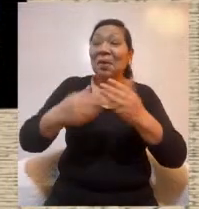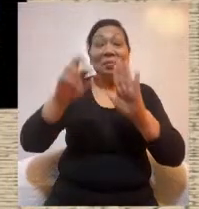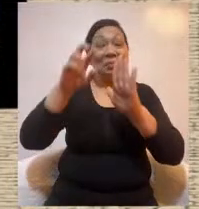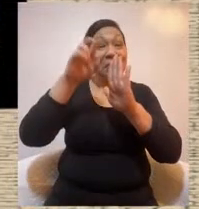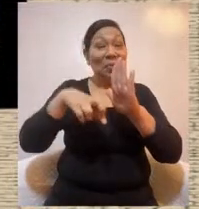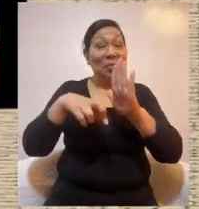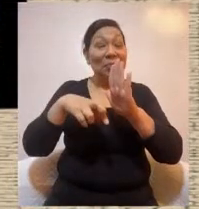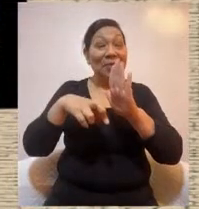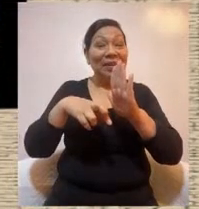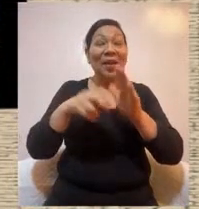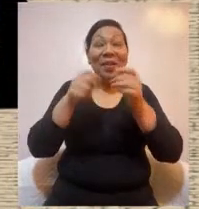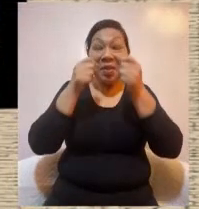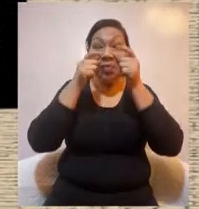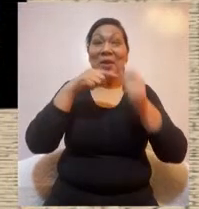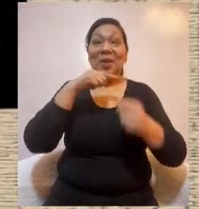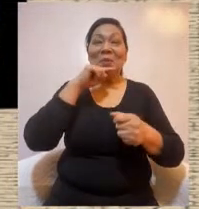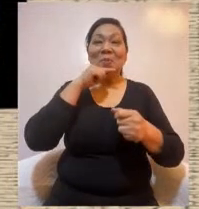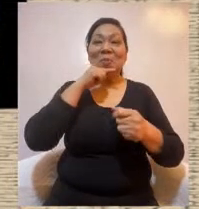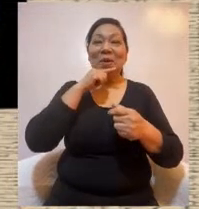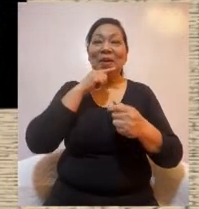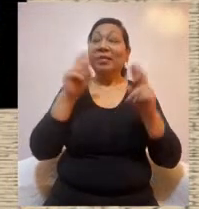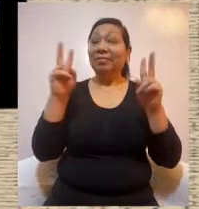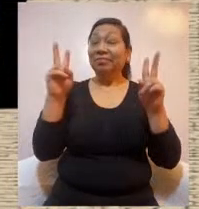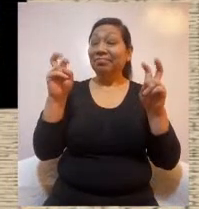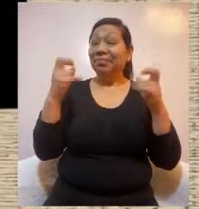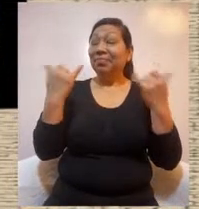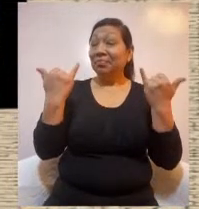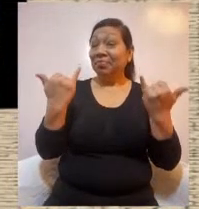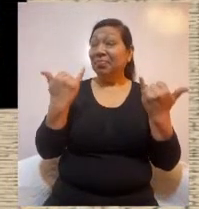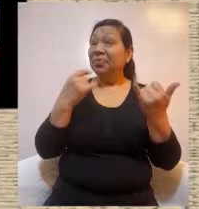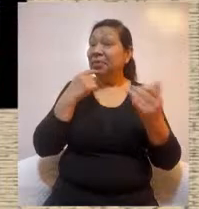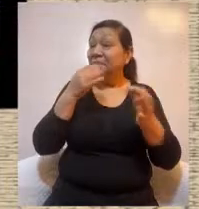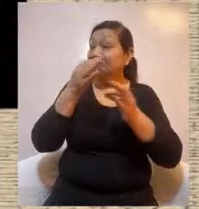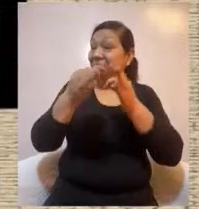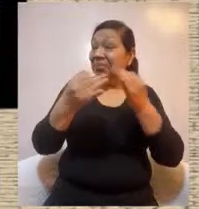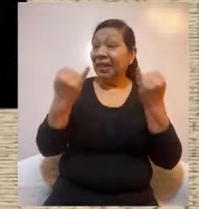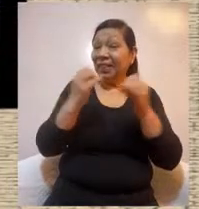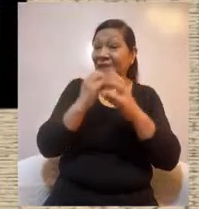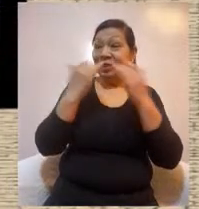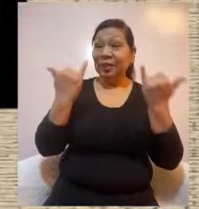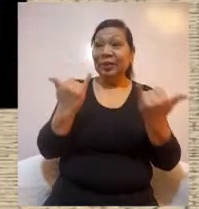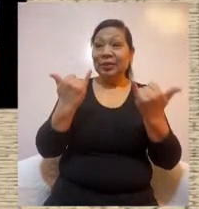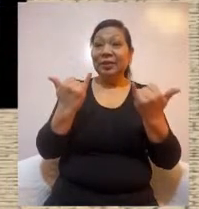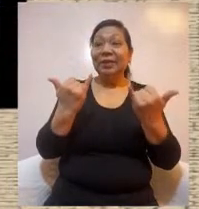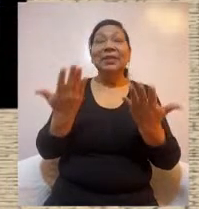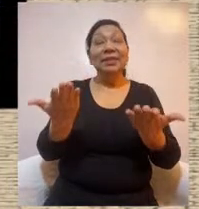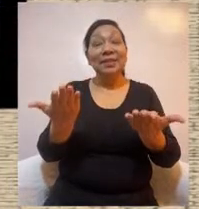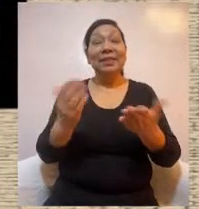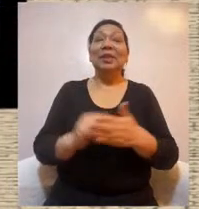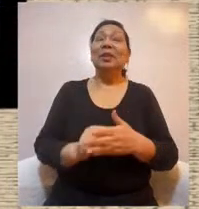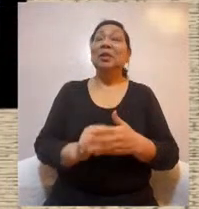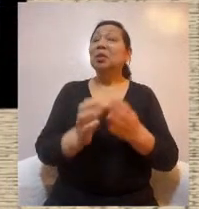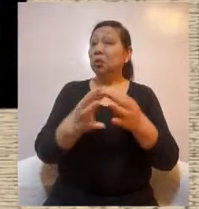Seguimos con el programa Richari Guarbi. El tema que estamos abordando el día de hoy es